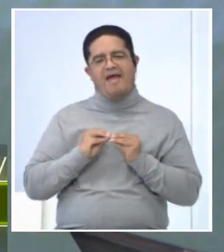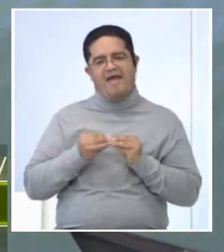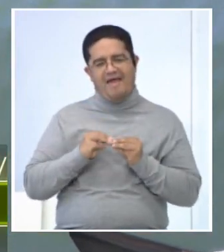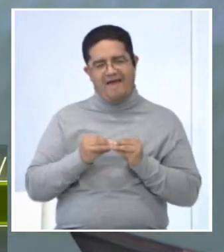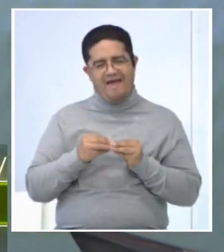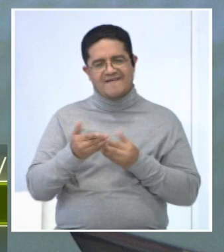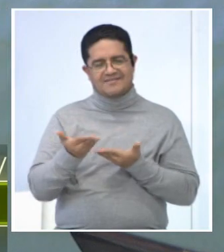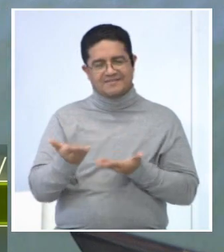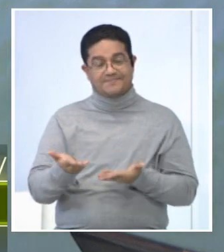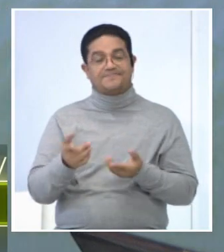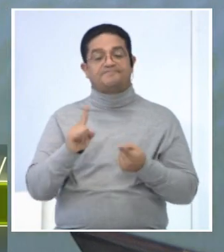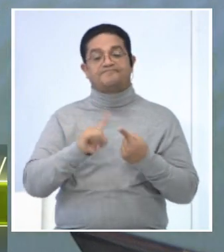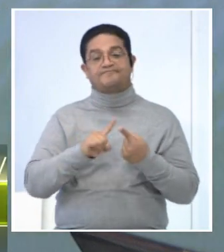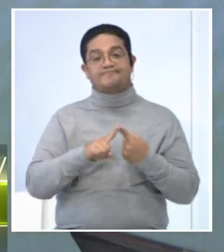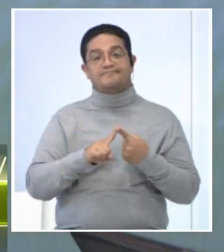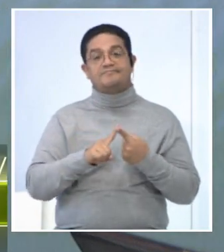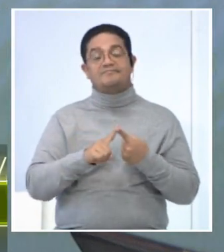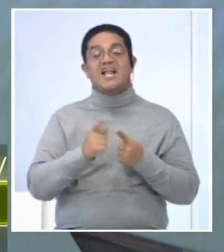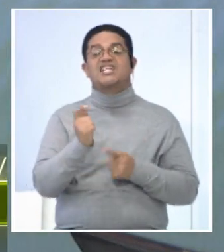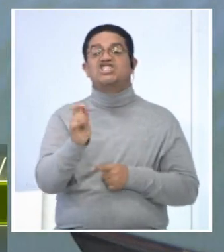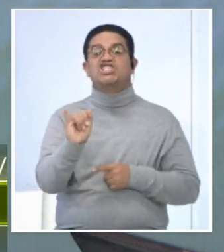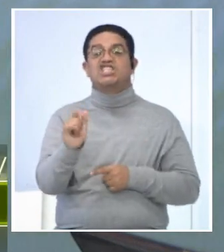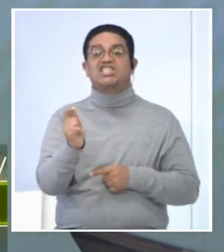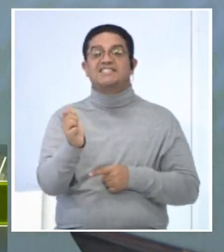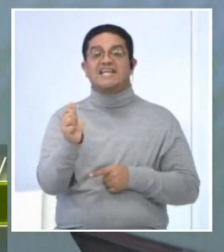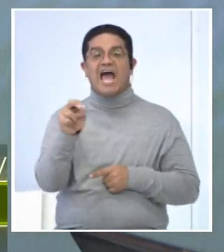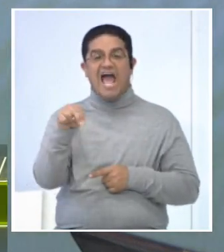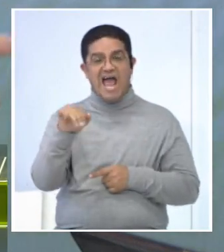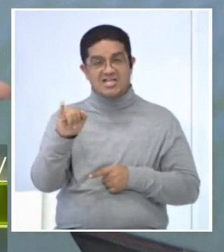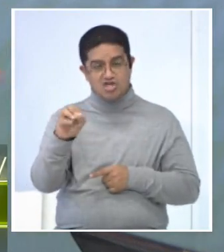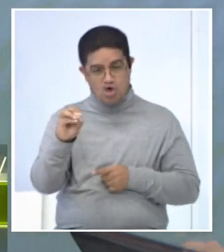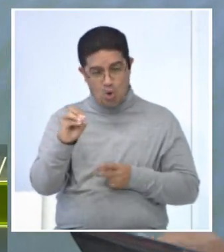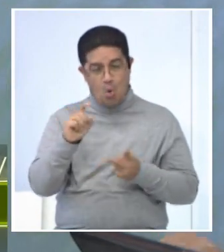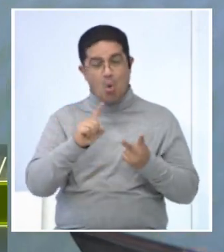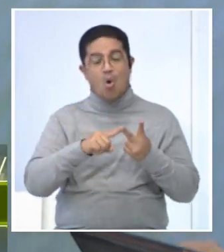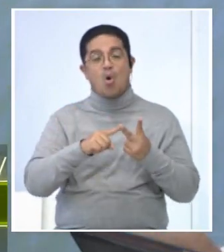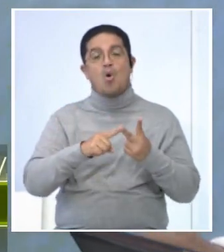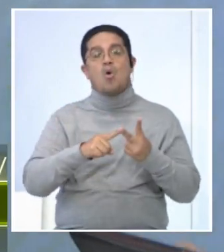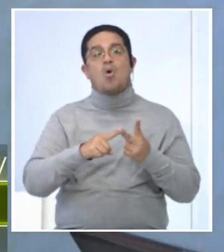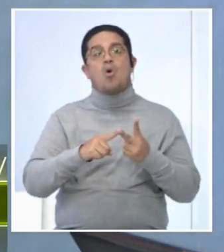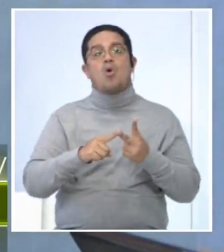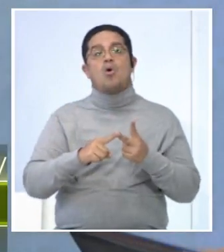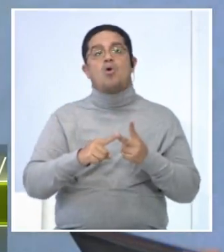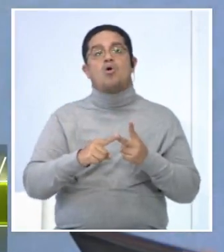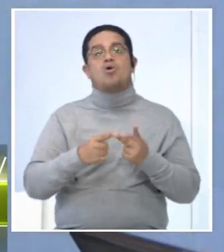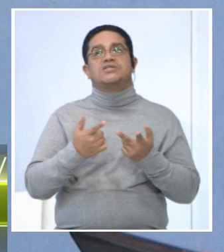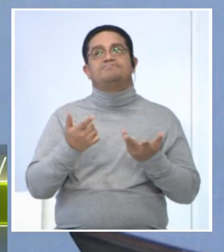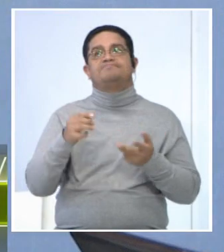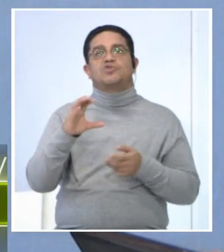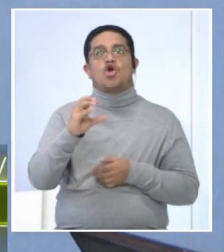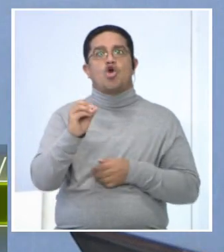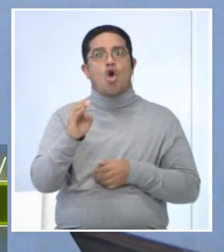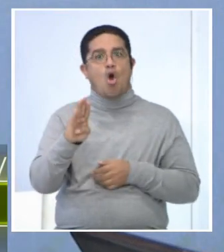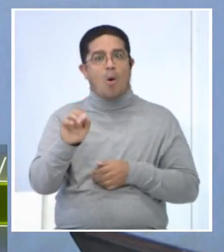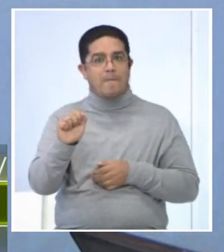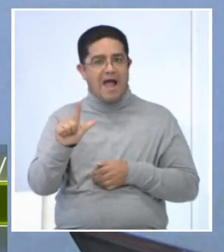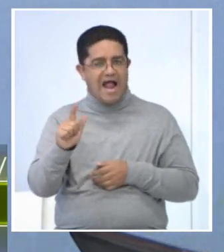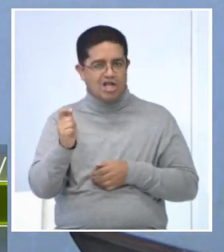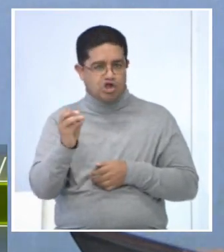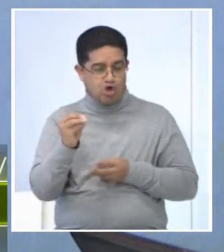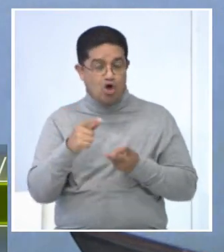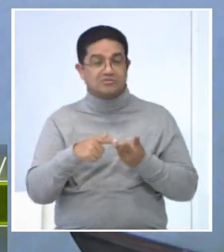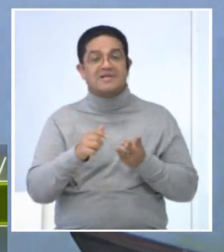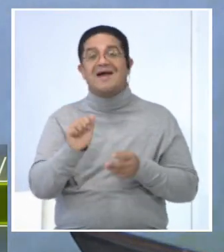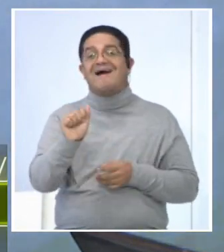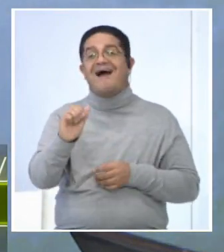prótesis. Van desde titanio, cromo cobalto, metal, como acabas de mencionar, metal inoxidable, o